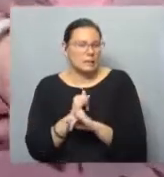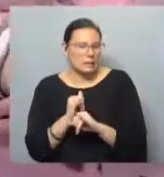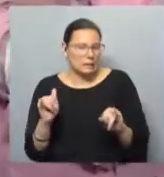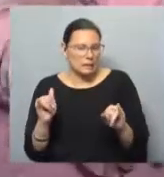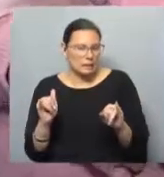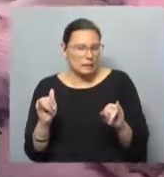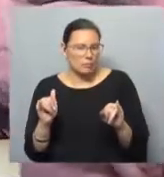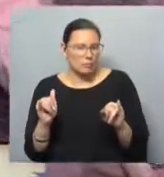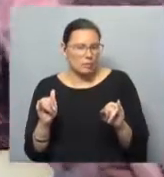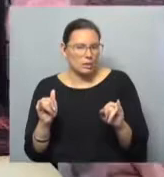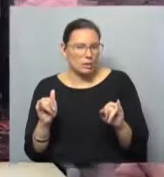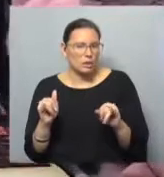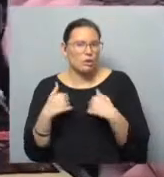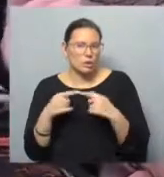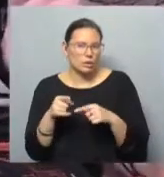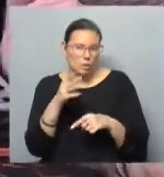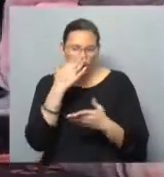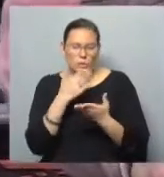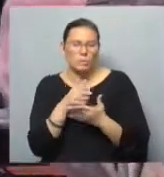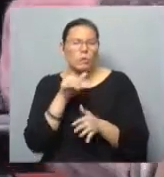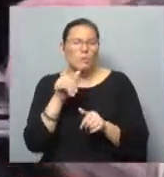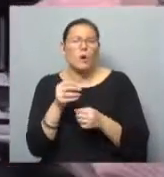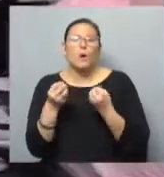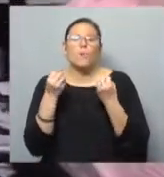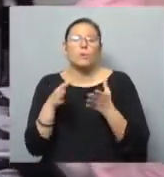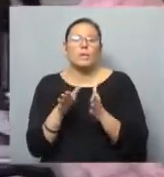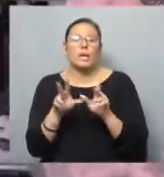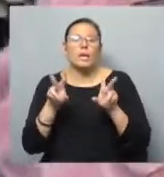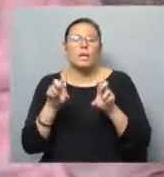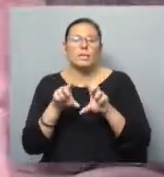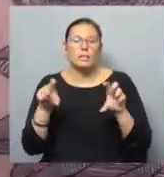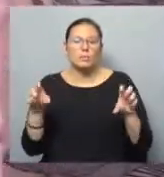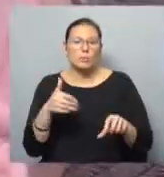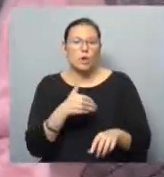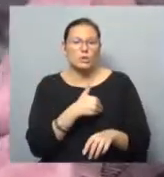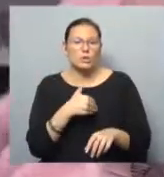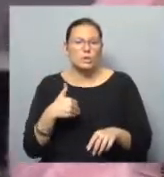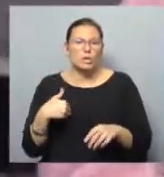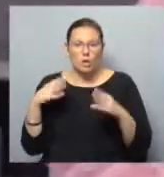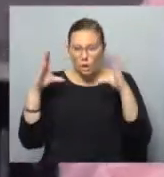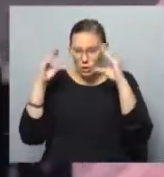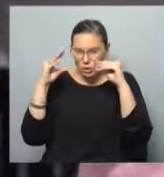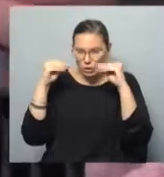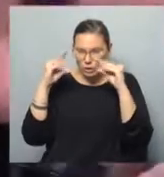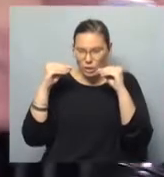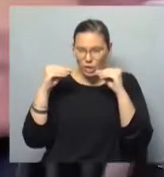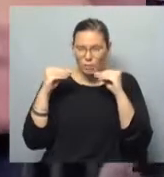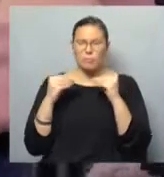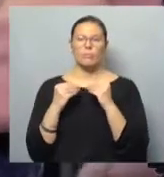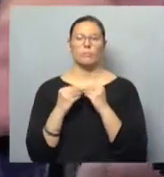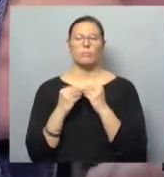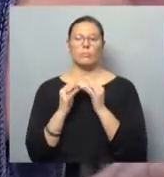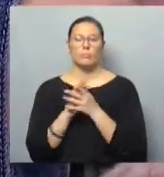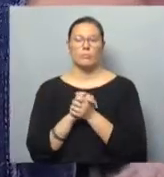Silvia, y capaz sí, que con esto nos despedimos, ¿por qué este título, Los senos llenos de noche? Bien,